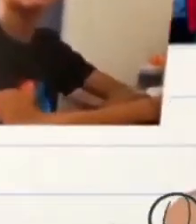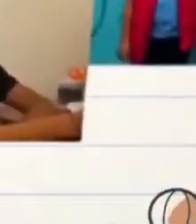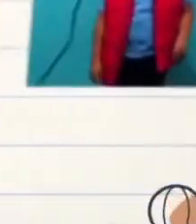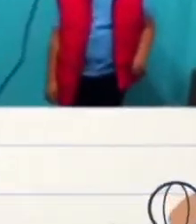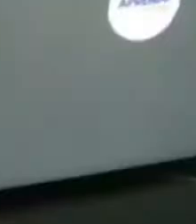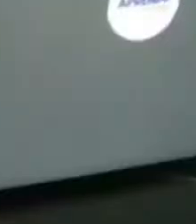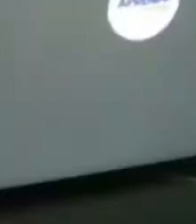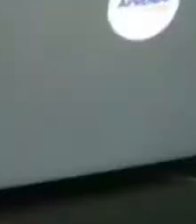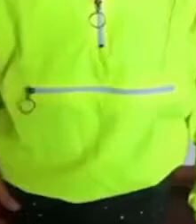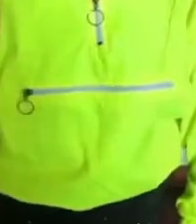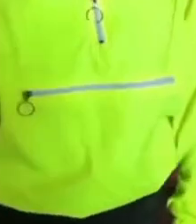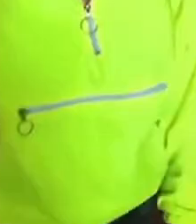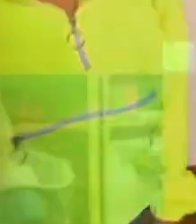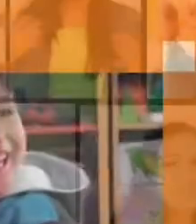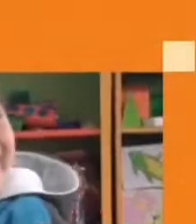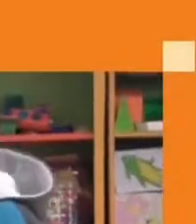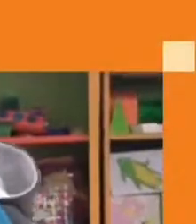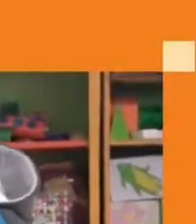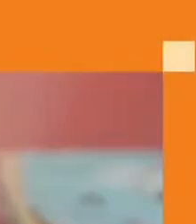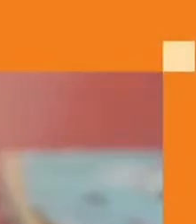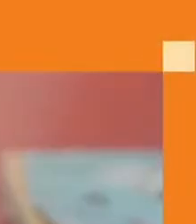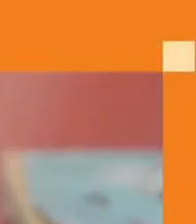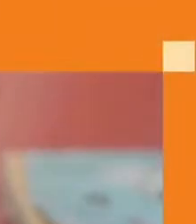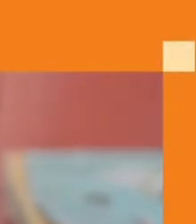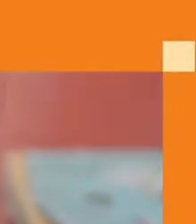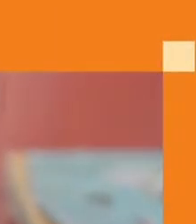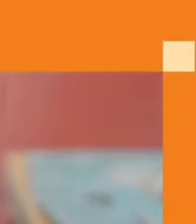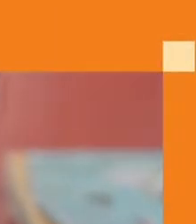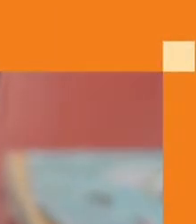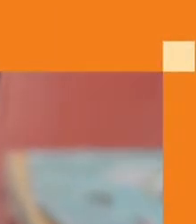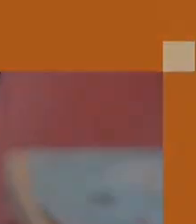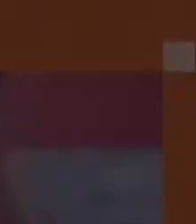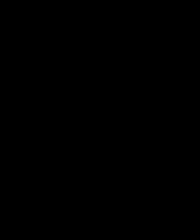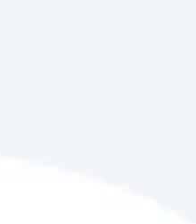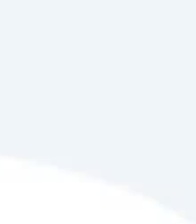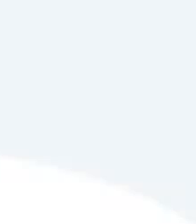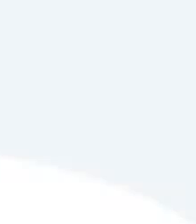era en la televisión, apostando en casa, primaria.